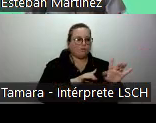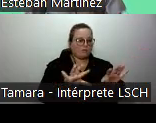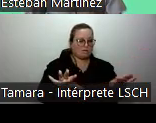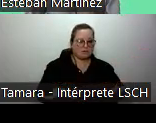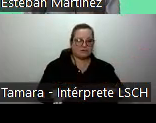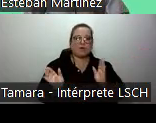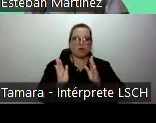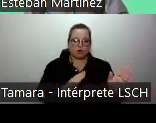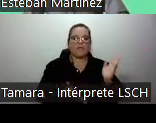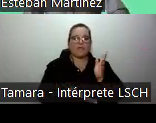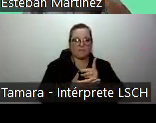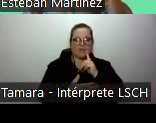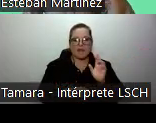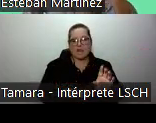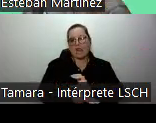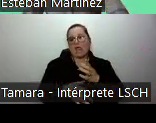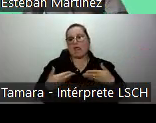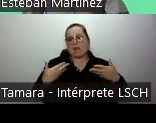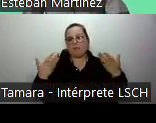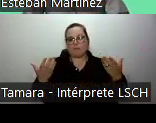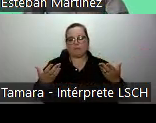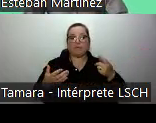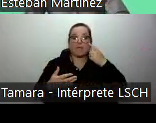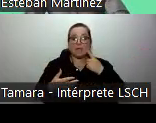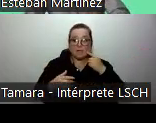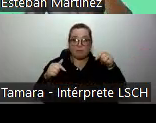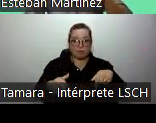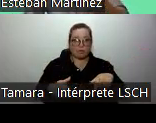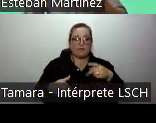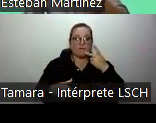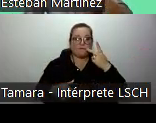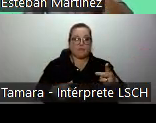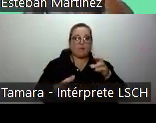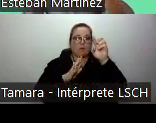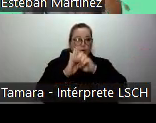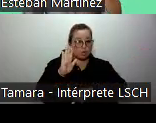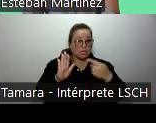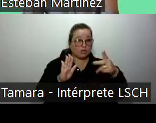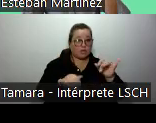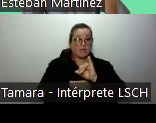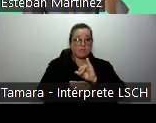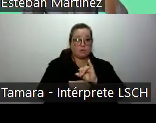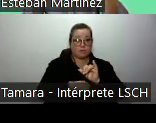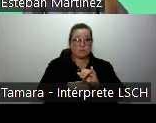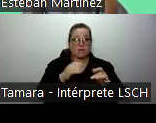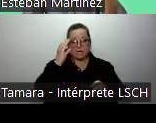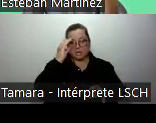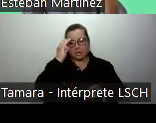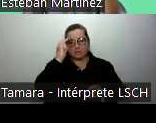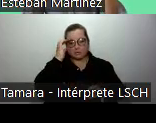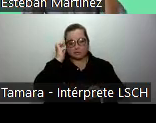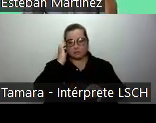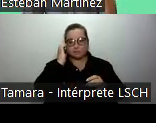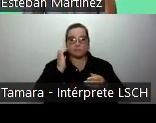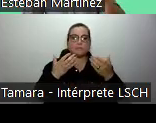orden ayuda mucho a tener la energía qué revisamos hoy miren hablamos de que es el proyecto institucional en resumen es